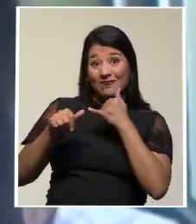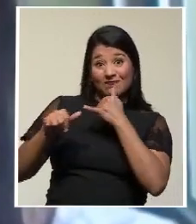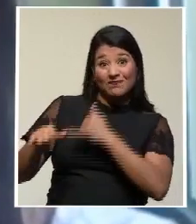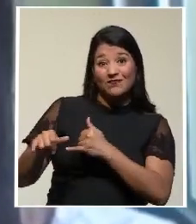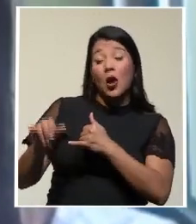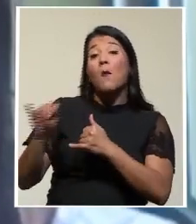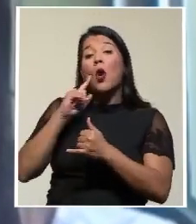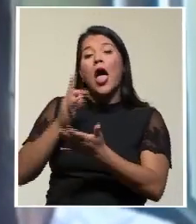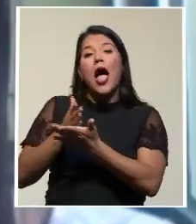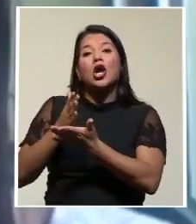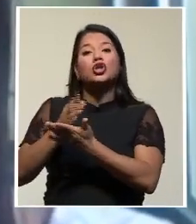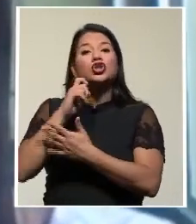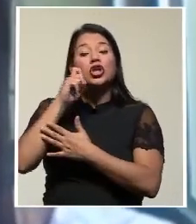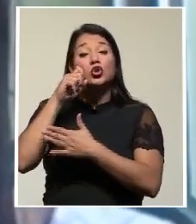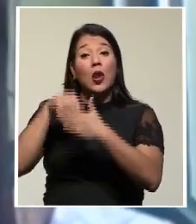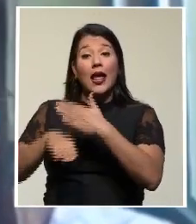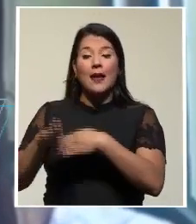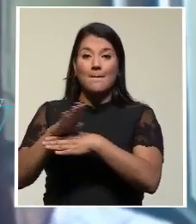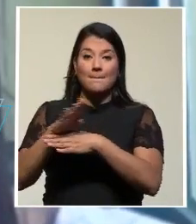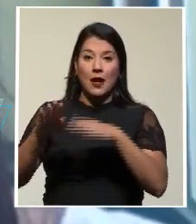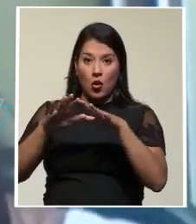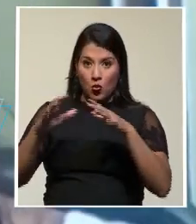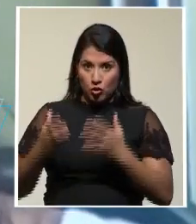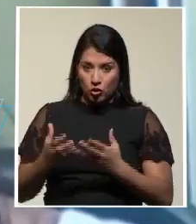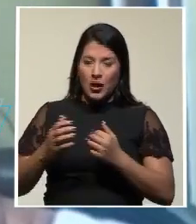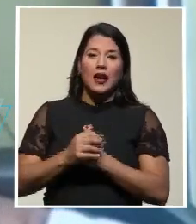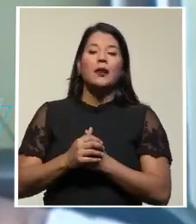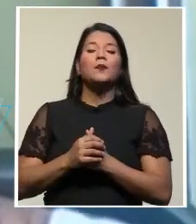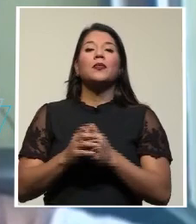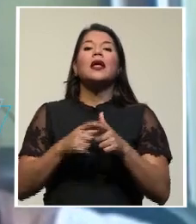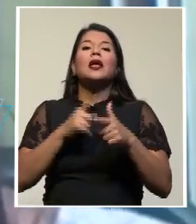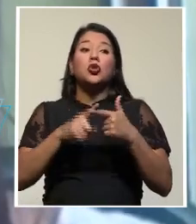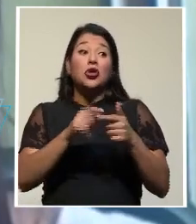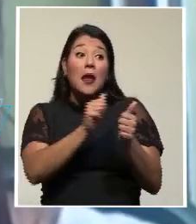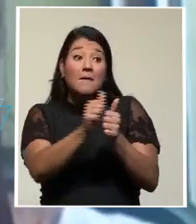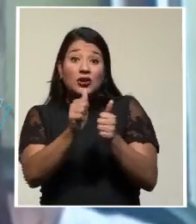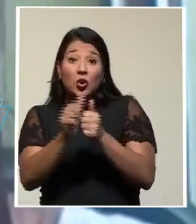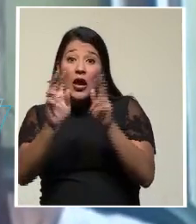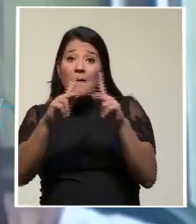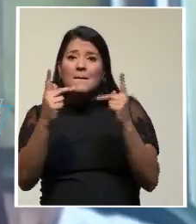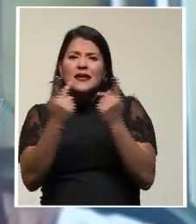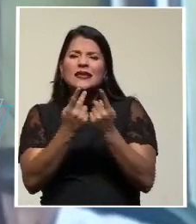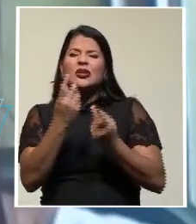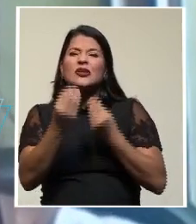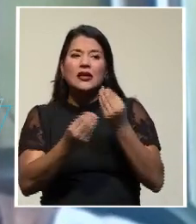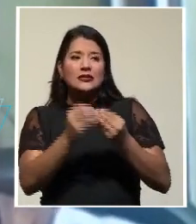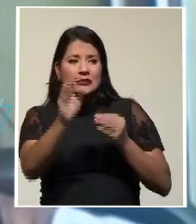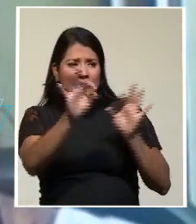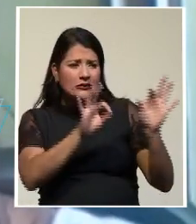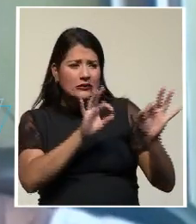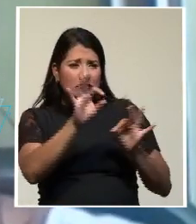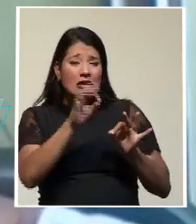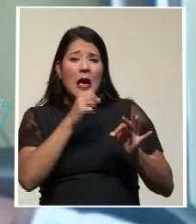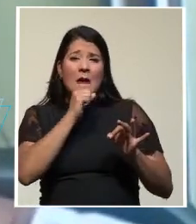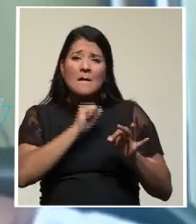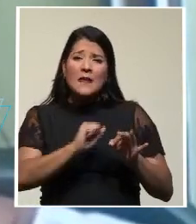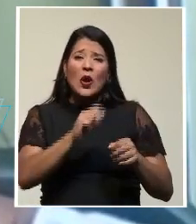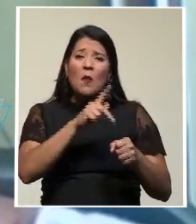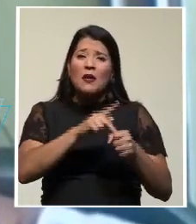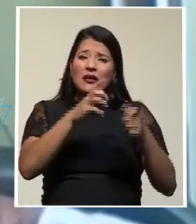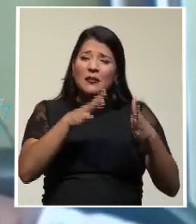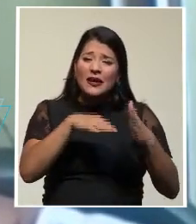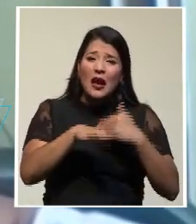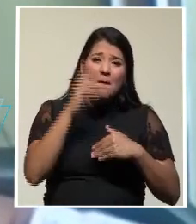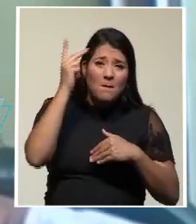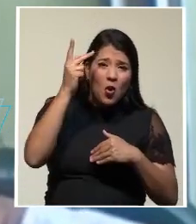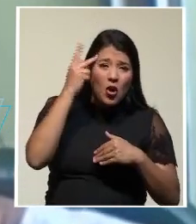de diputaciones se mueven en este sentido, en traer viejos conocidos de la política nacional, antiguos diputados como